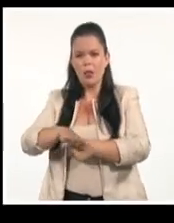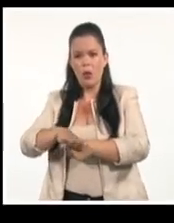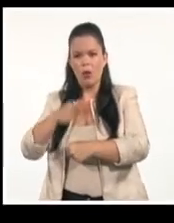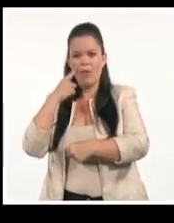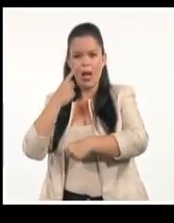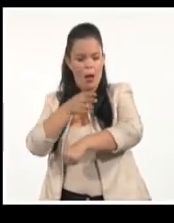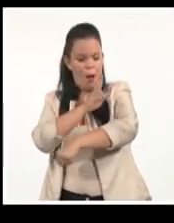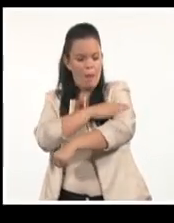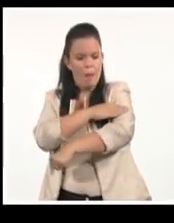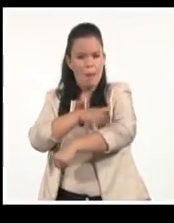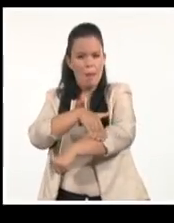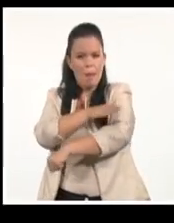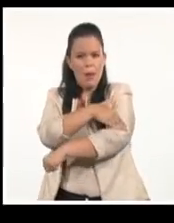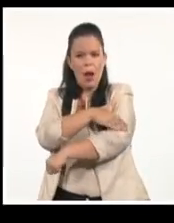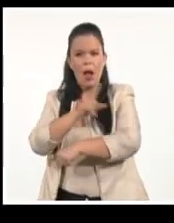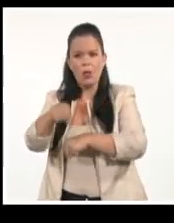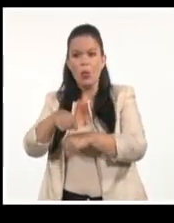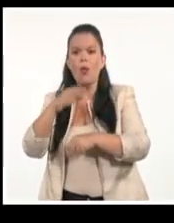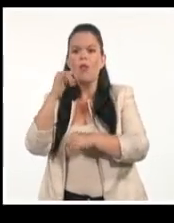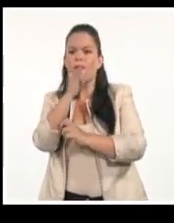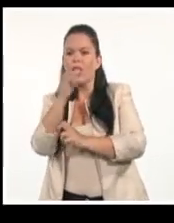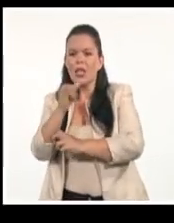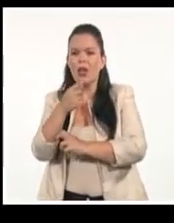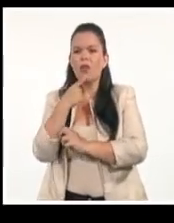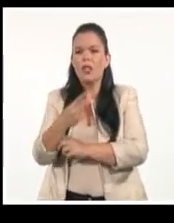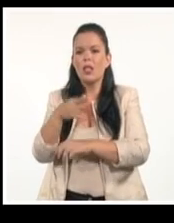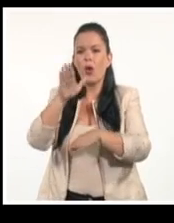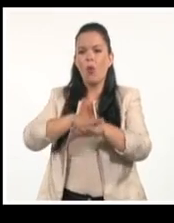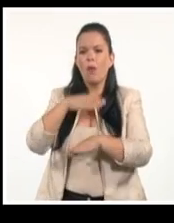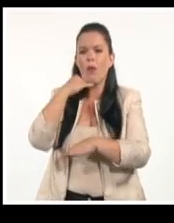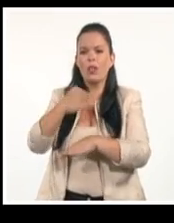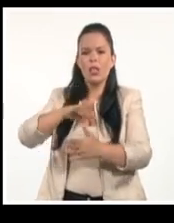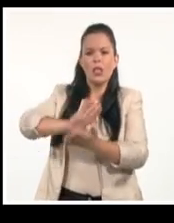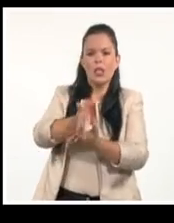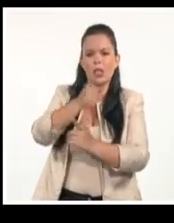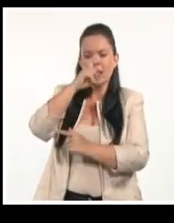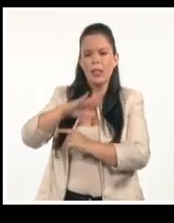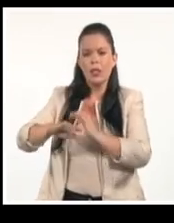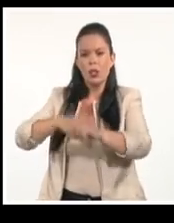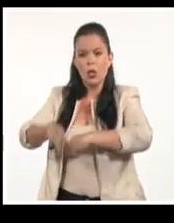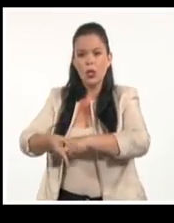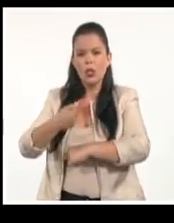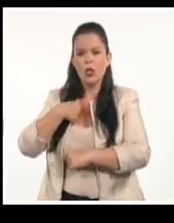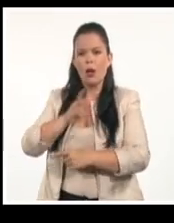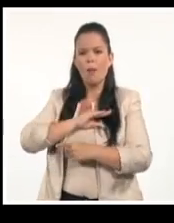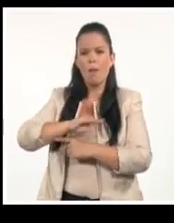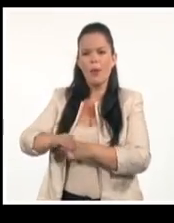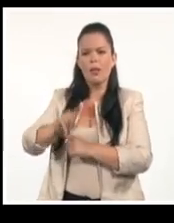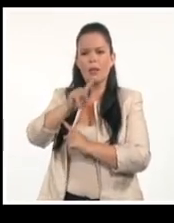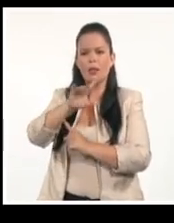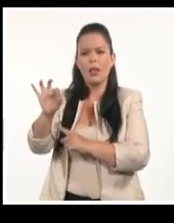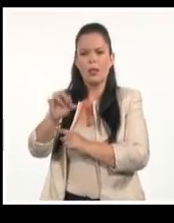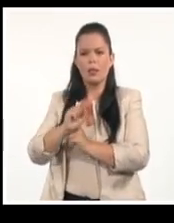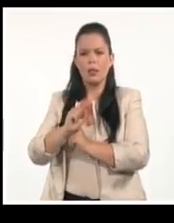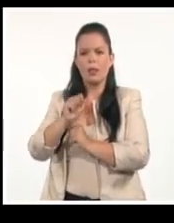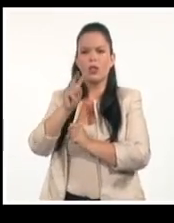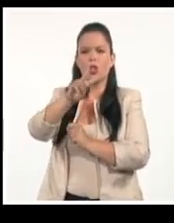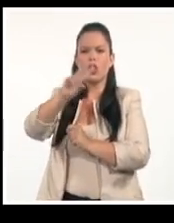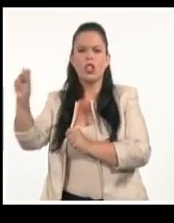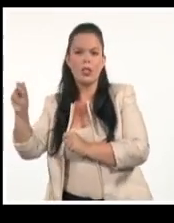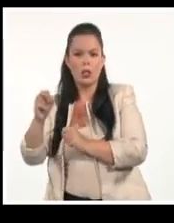un policía, te daré 200. Imagínese usted, incitación a la violencia y al odio pura y